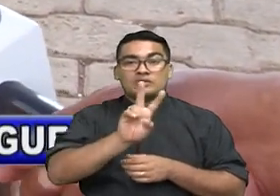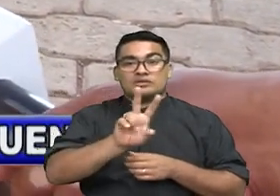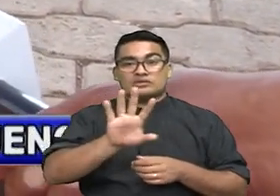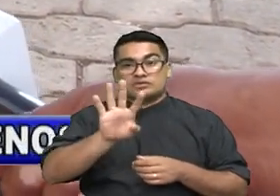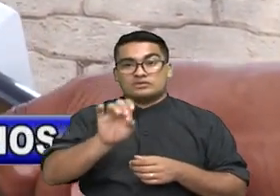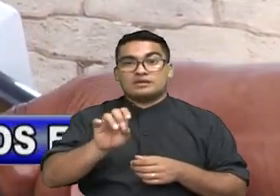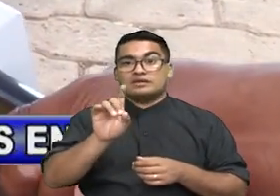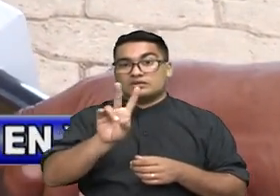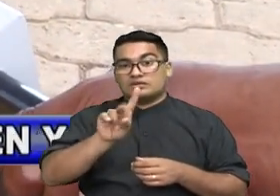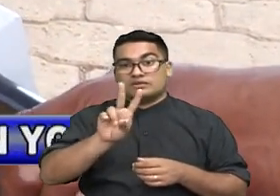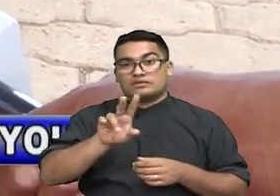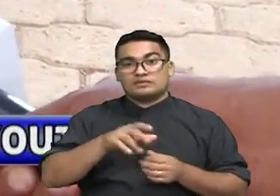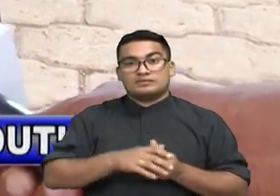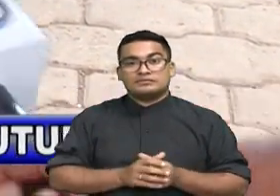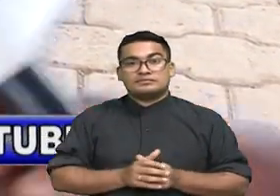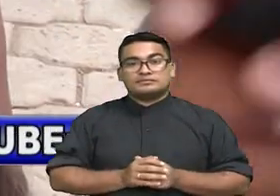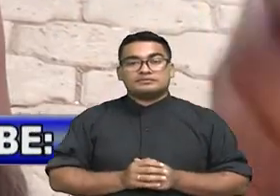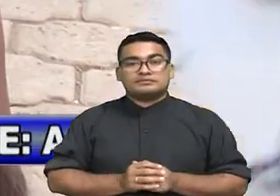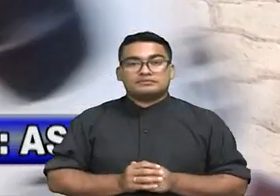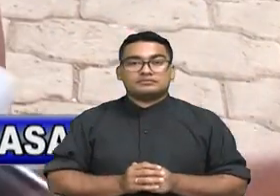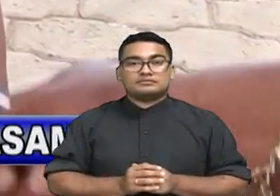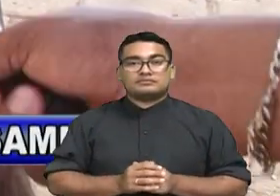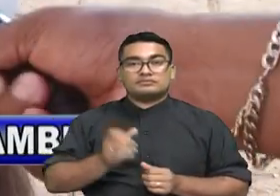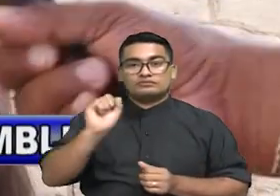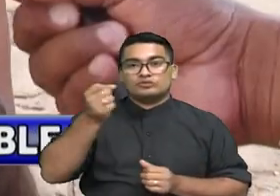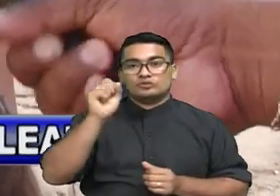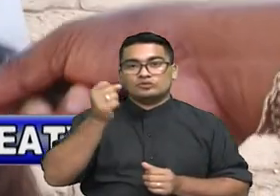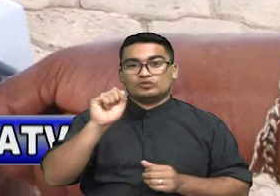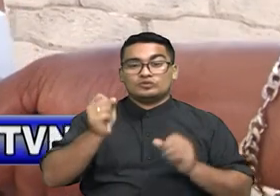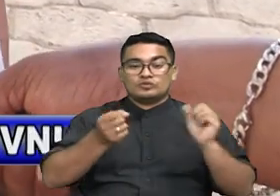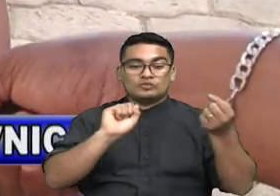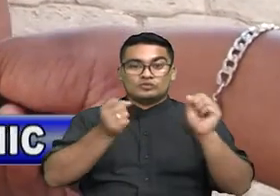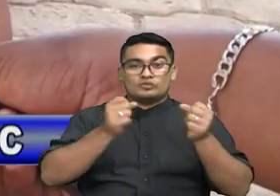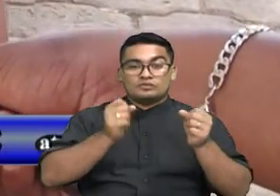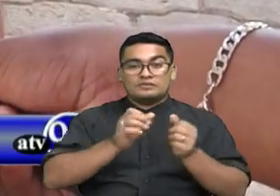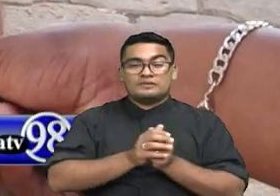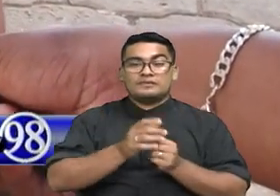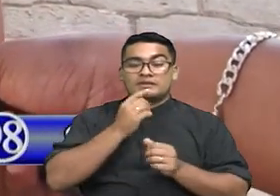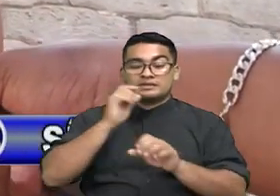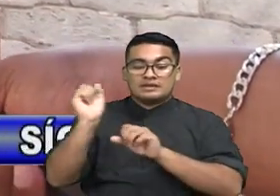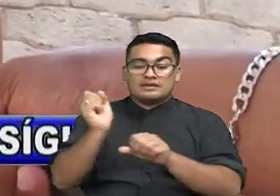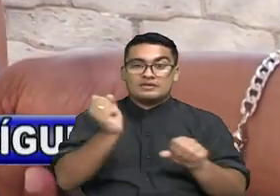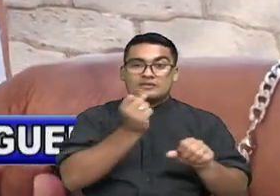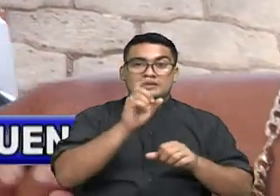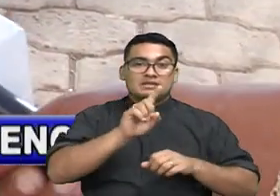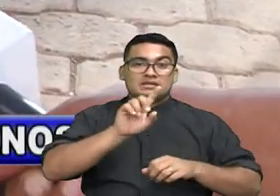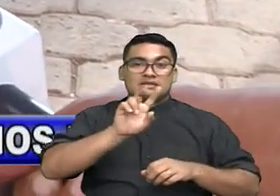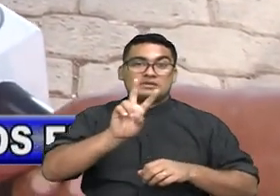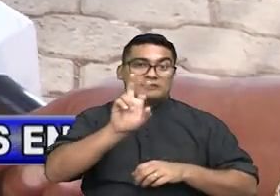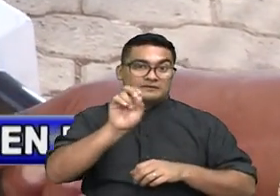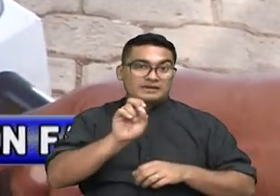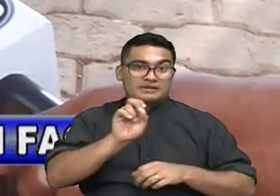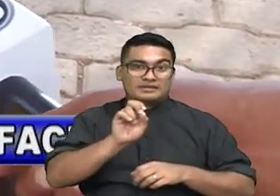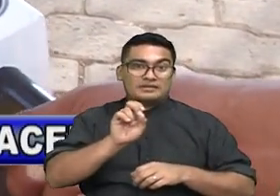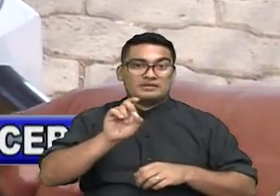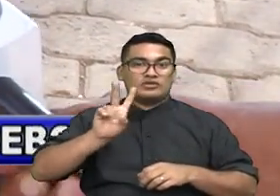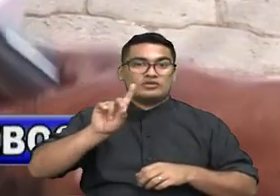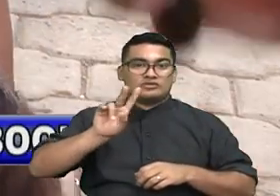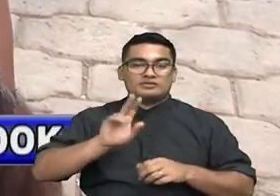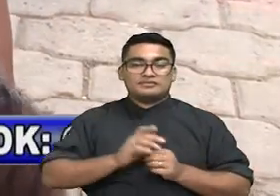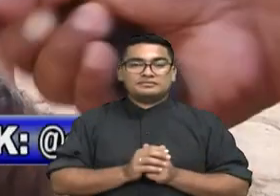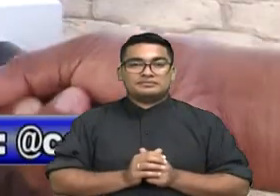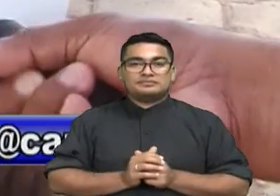240 la docena. ¿240 la docena de maraca? Sí, la de coba está a 120 la docena. ¿Para